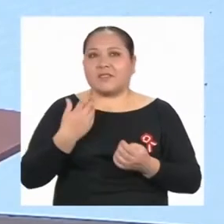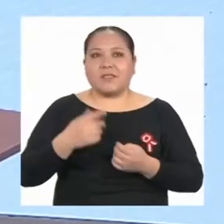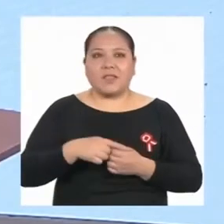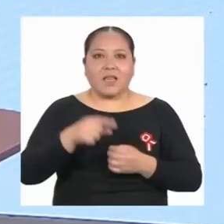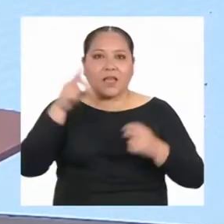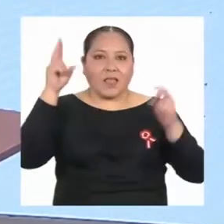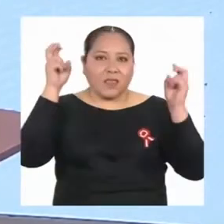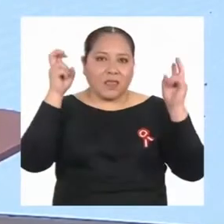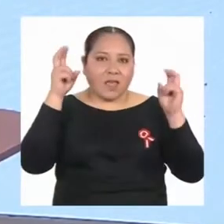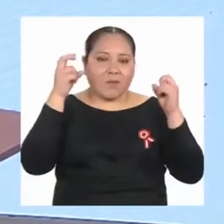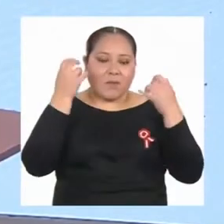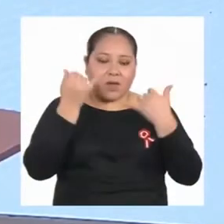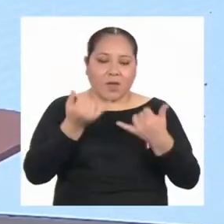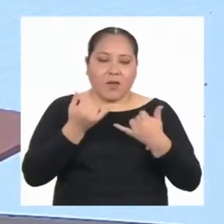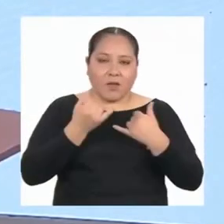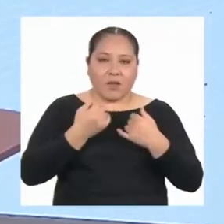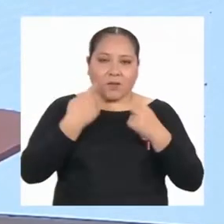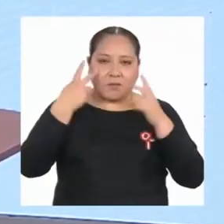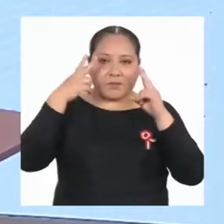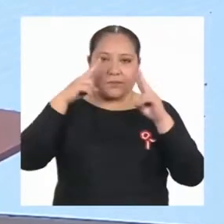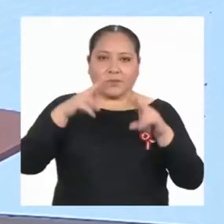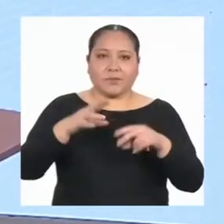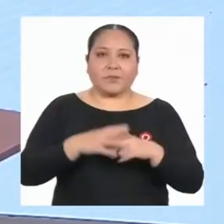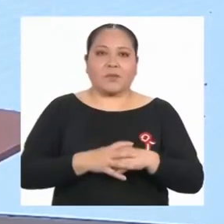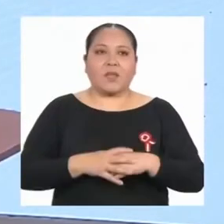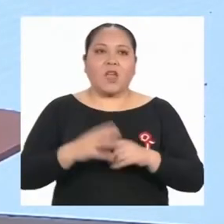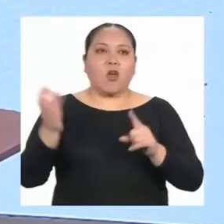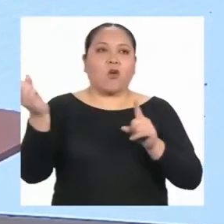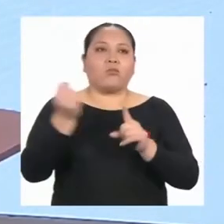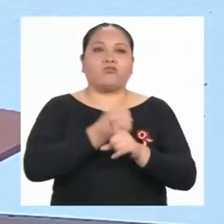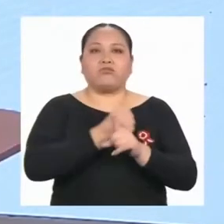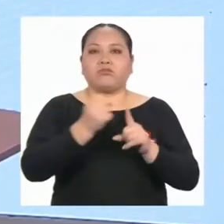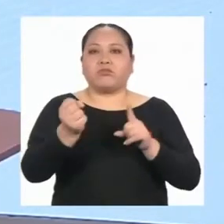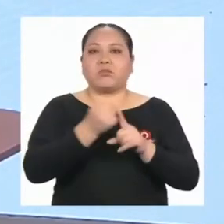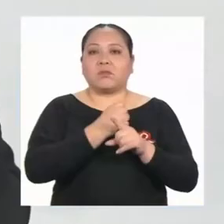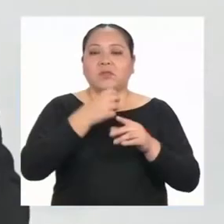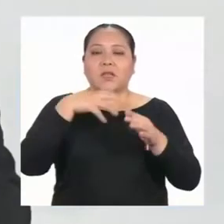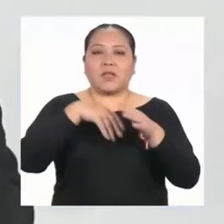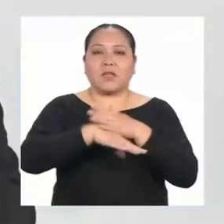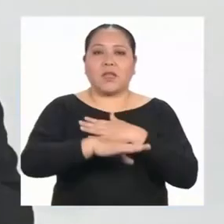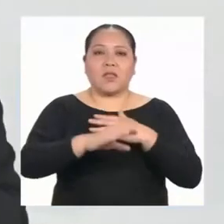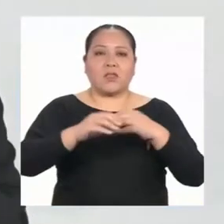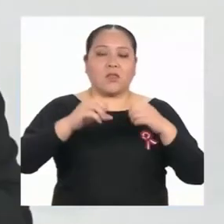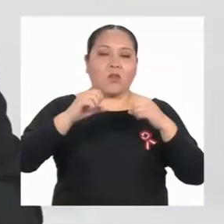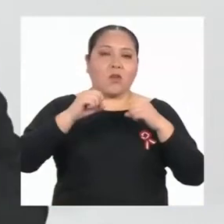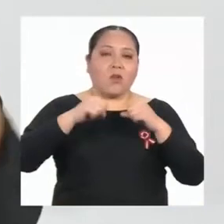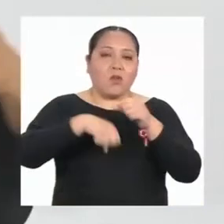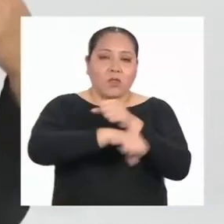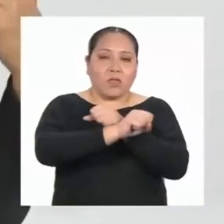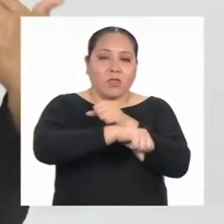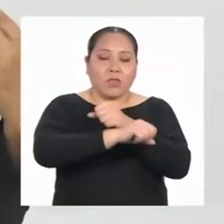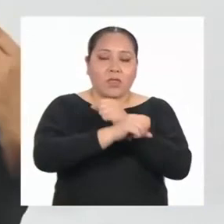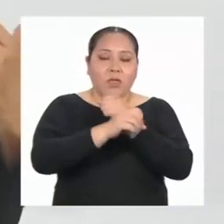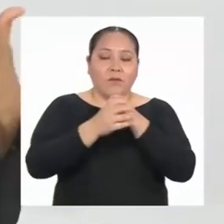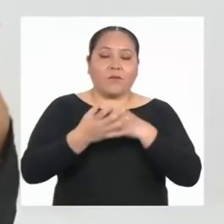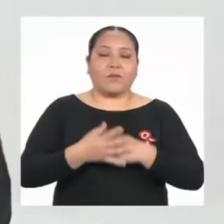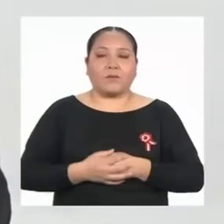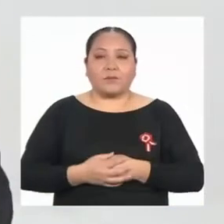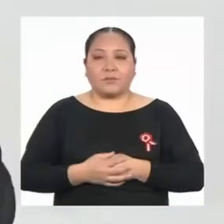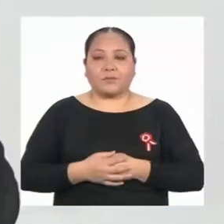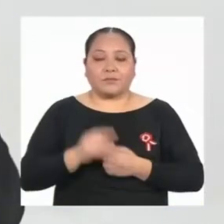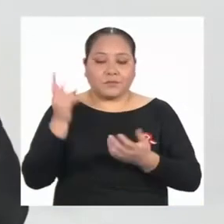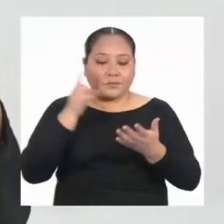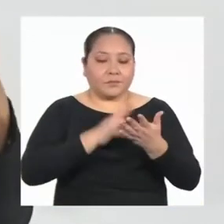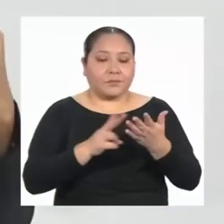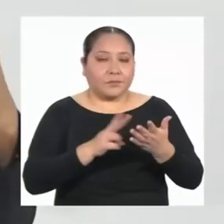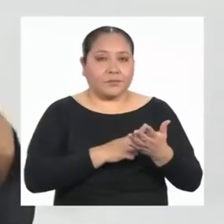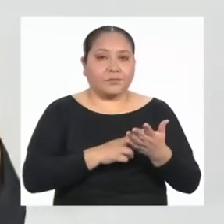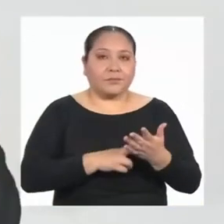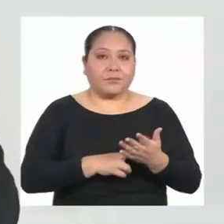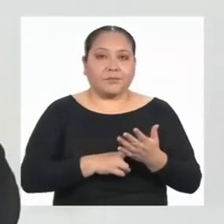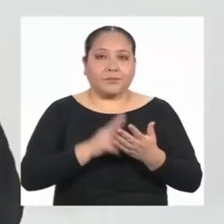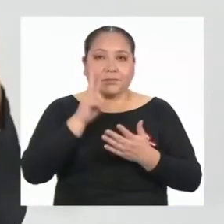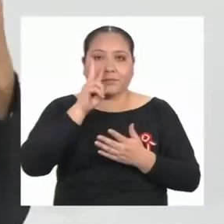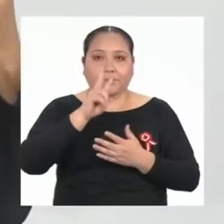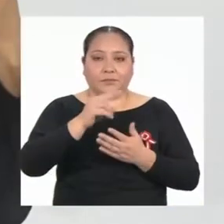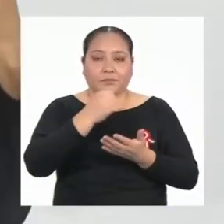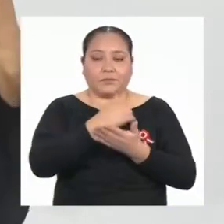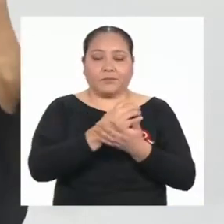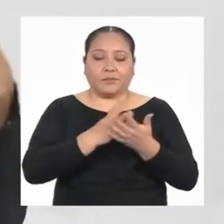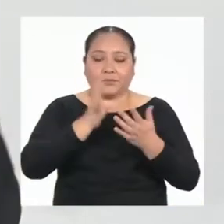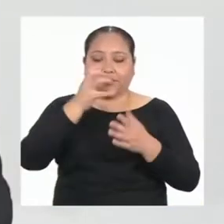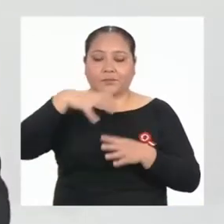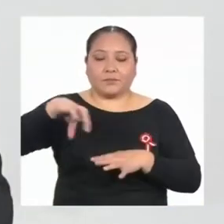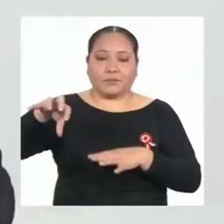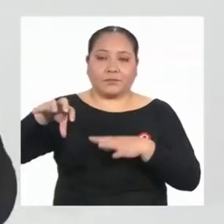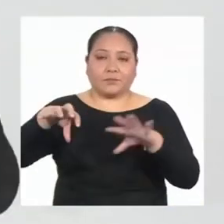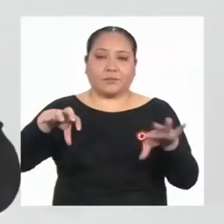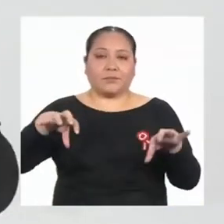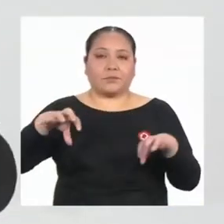que trataremos en esta clase es la violencia en el fútbol. Bien, vamos a leer el texto en dos partes para